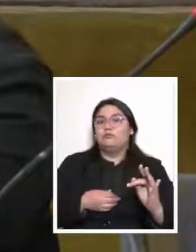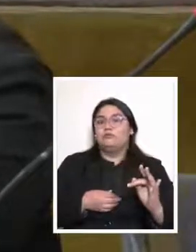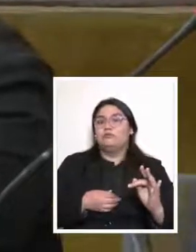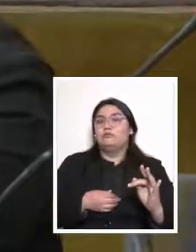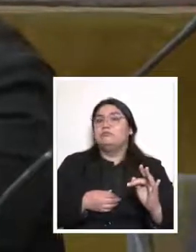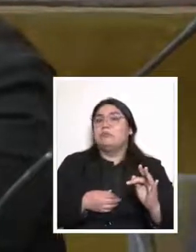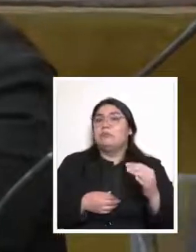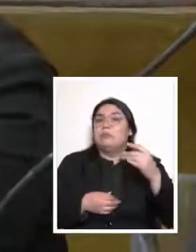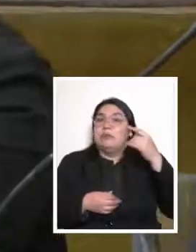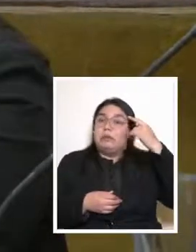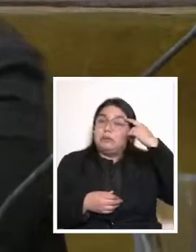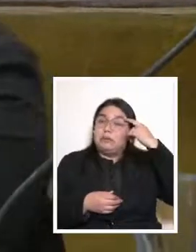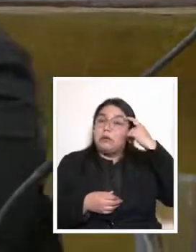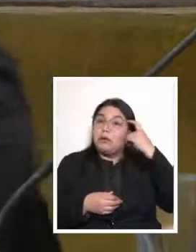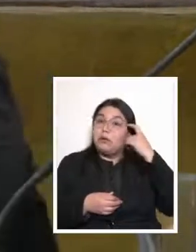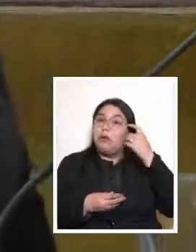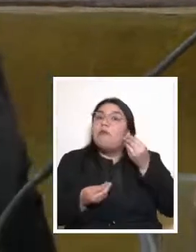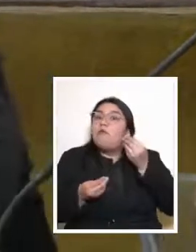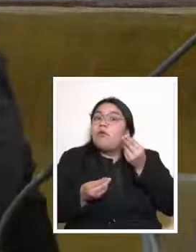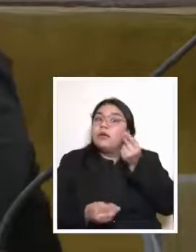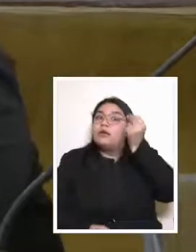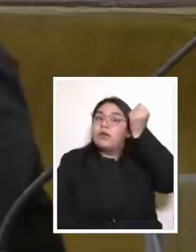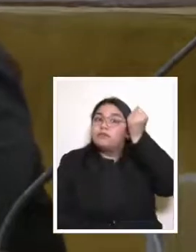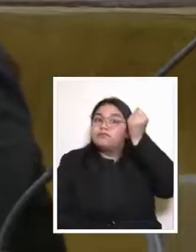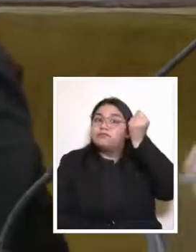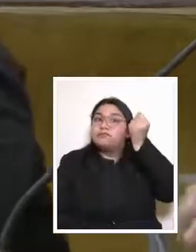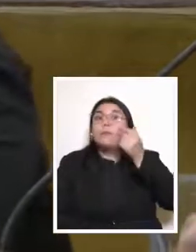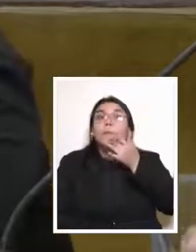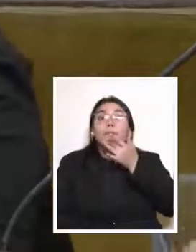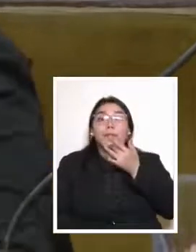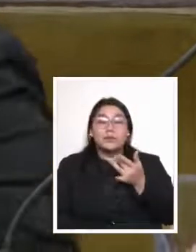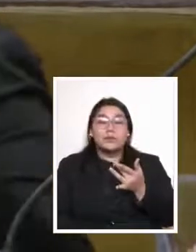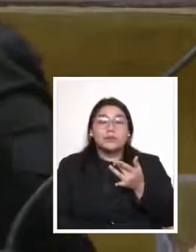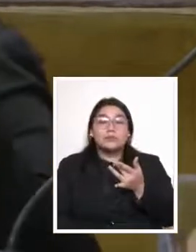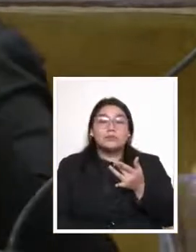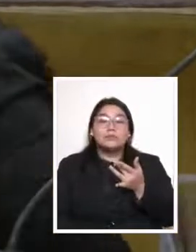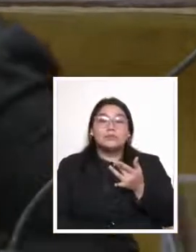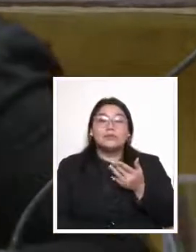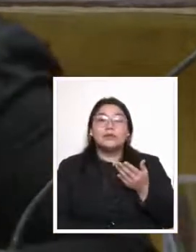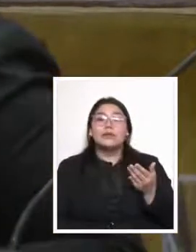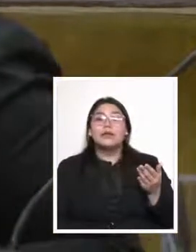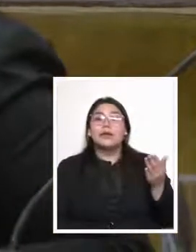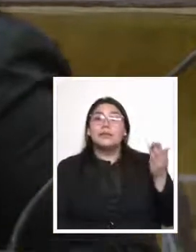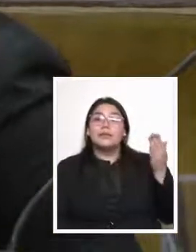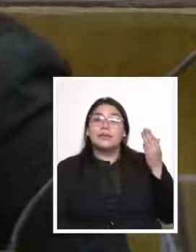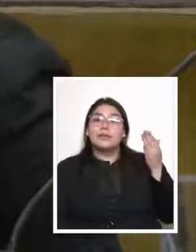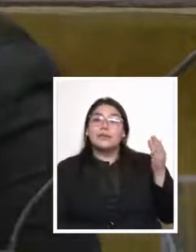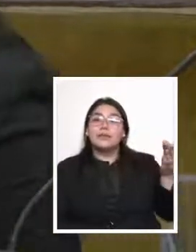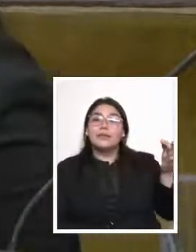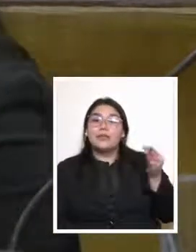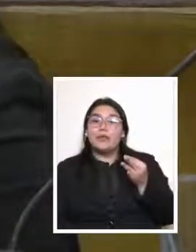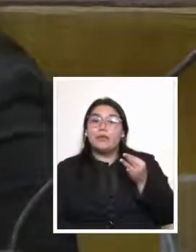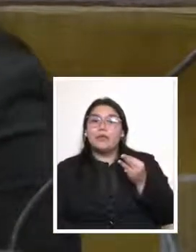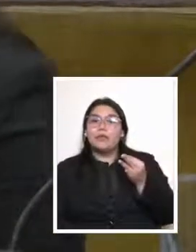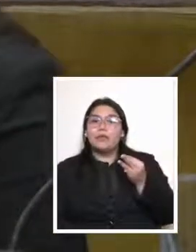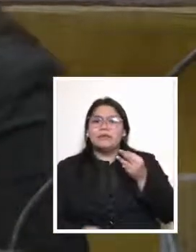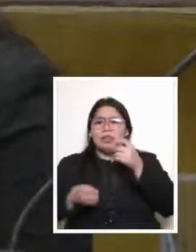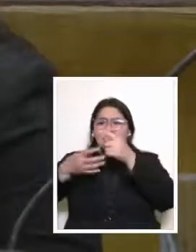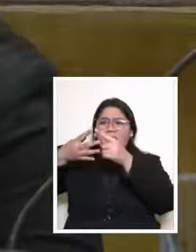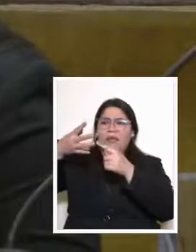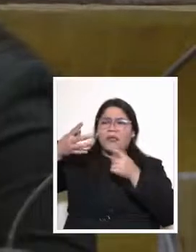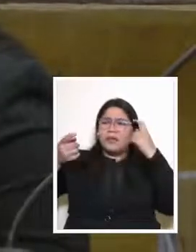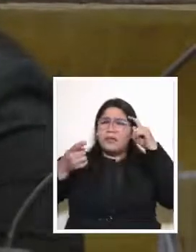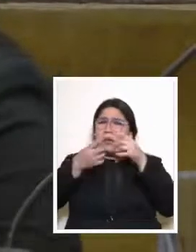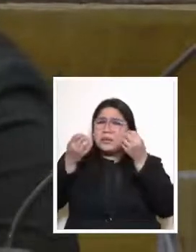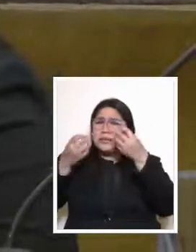es una muy buena iniciativa porque así como se mencionó que en primero básico había 300 y tantos objetivos, bueno,